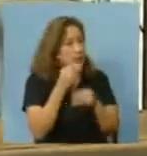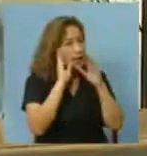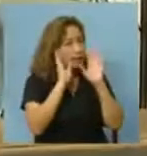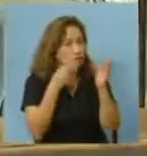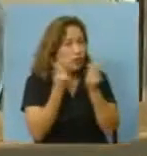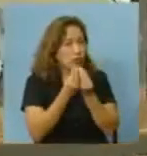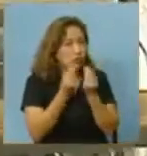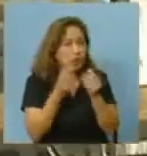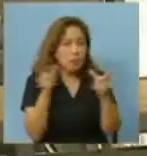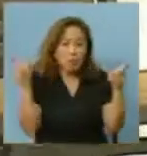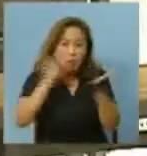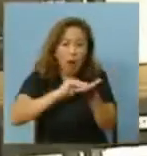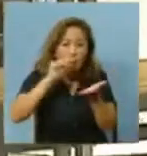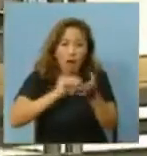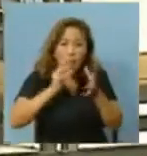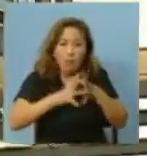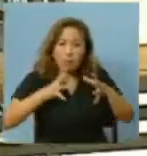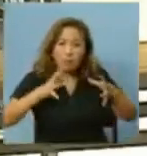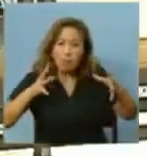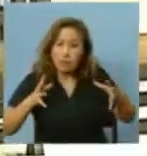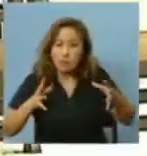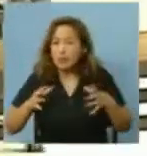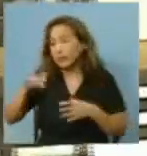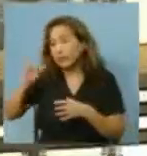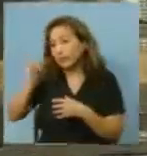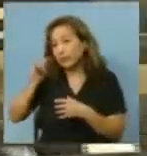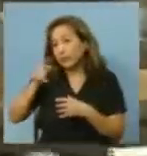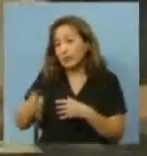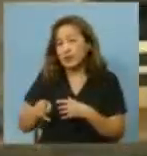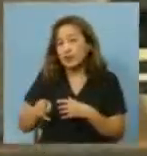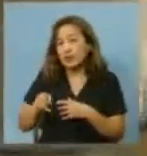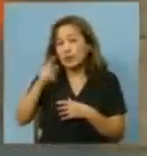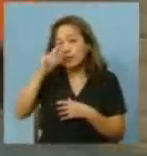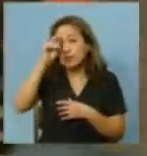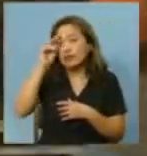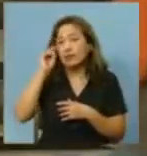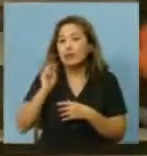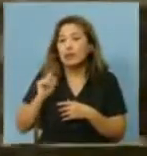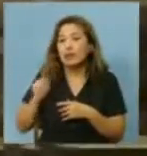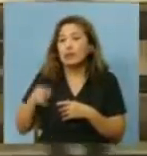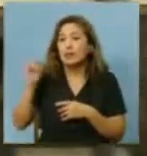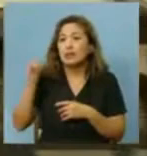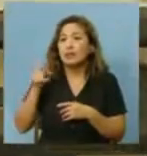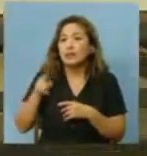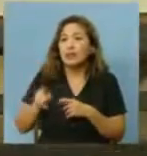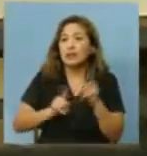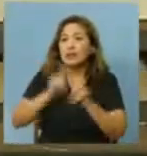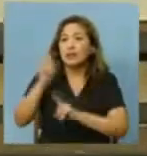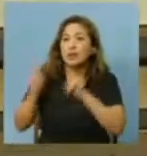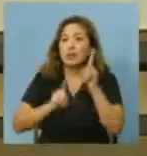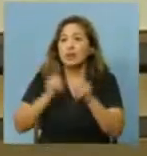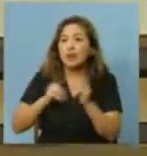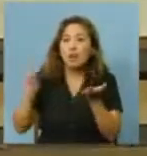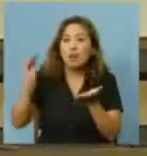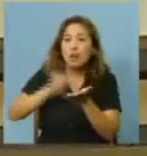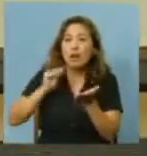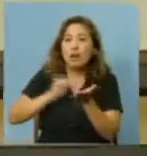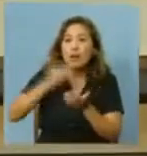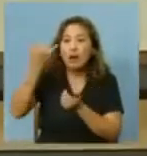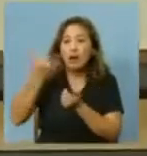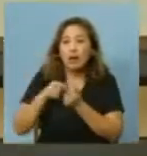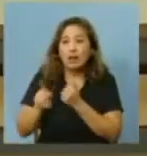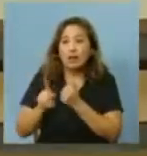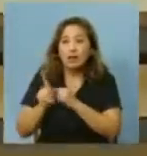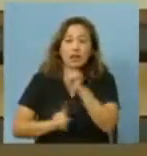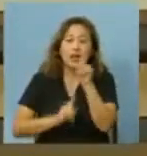que haya aumentado el número? Sí, a veces suele suceder que aumenta mucho más todavía, ¿no? Y